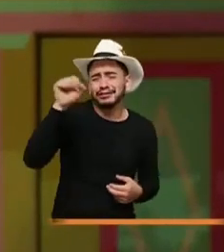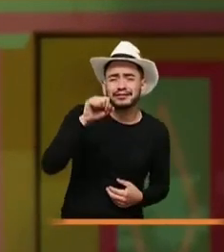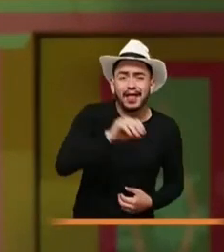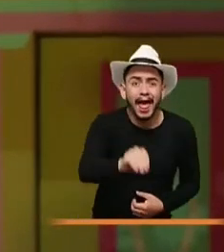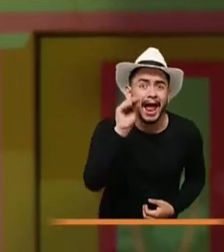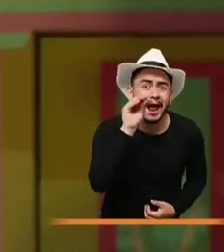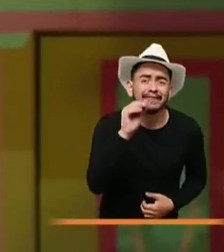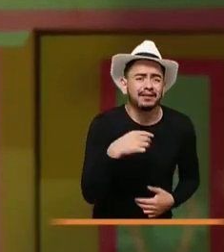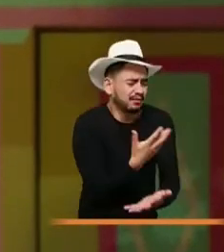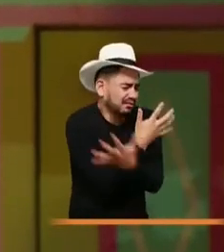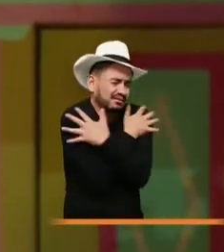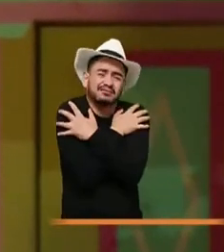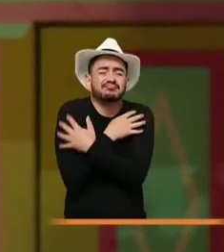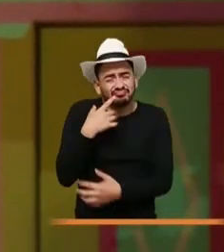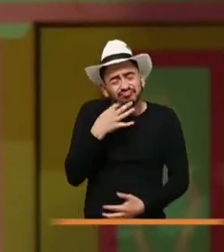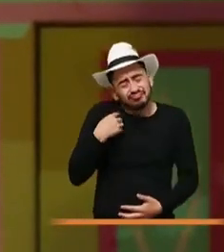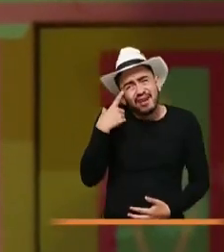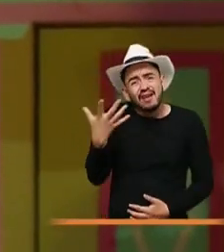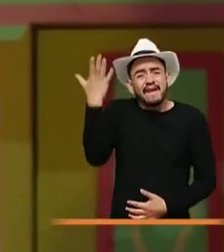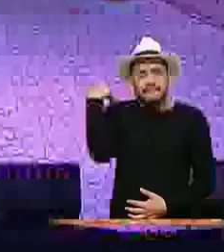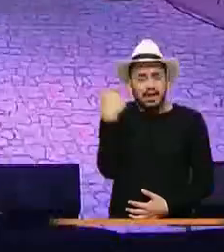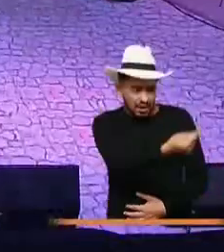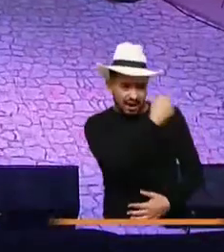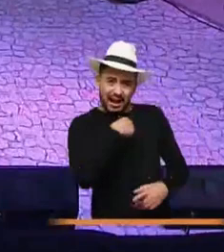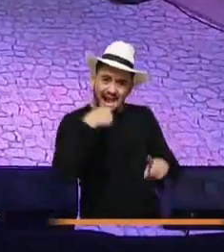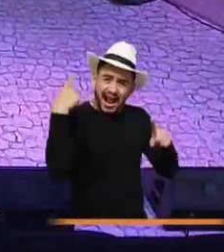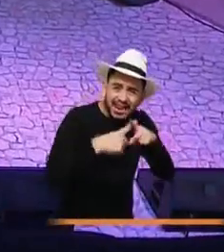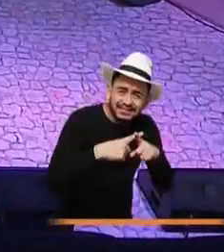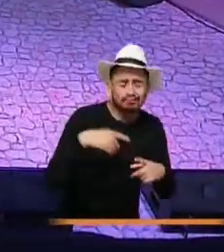abrazos que perdonó a mi papá